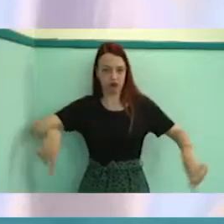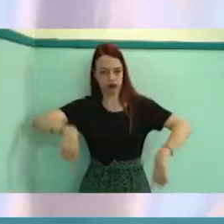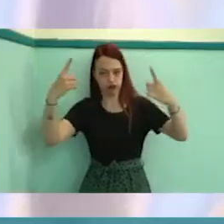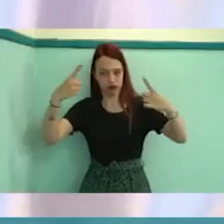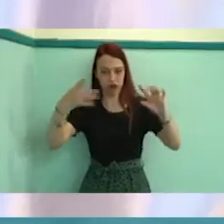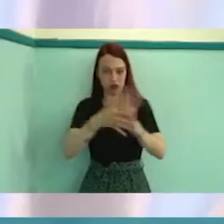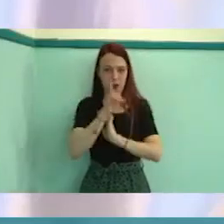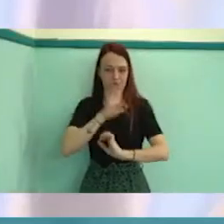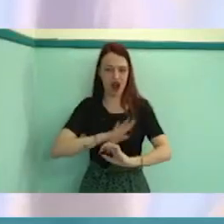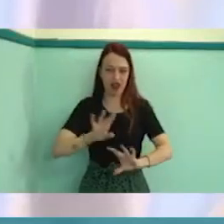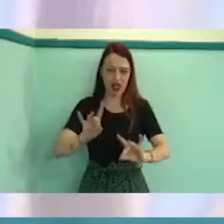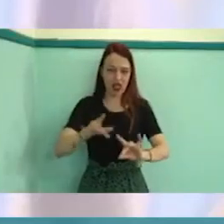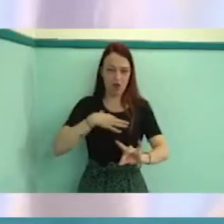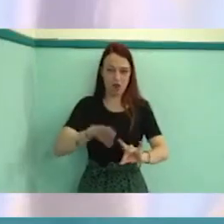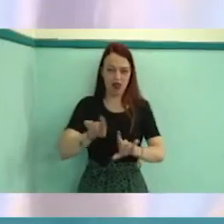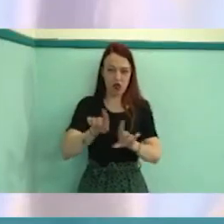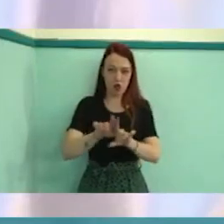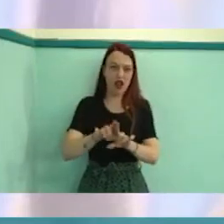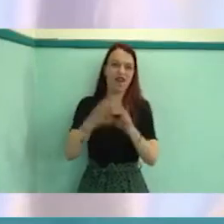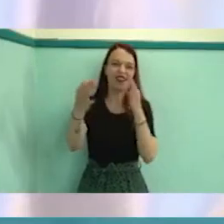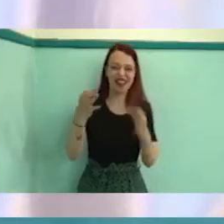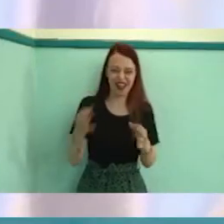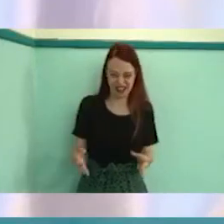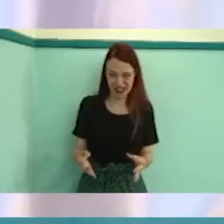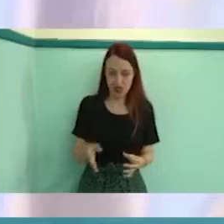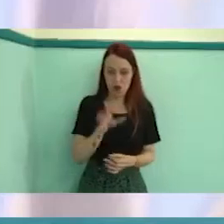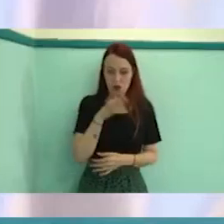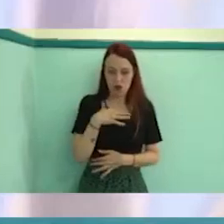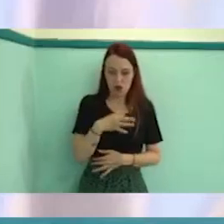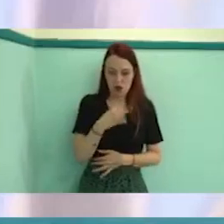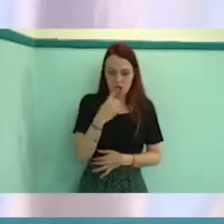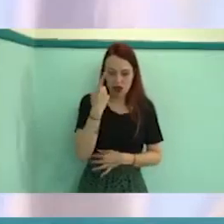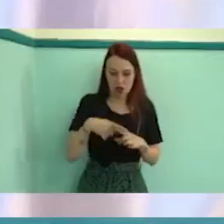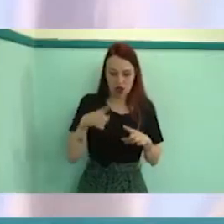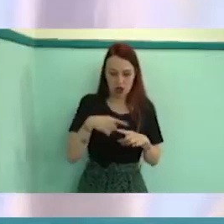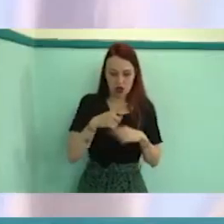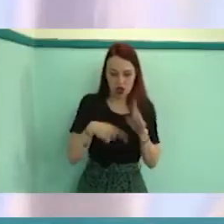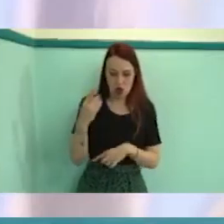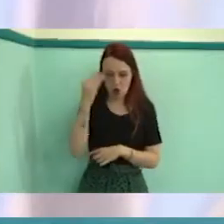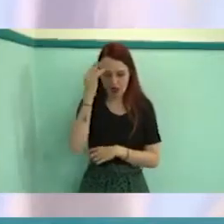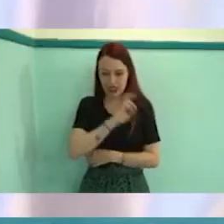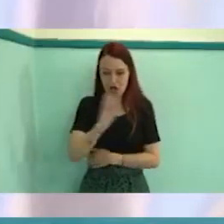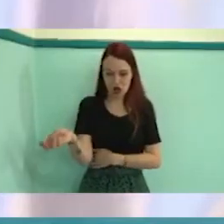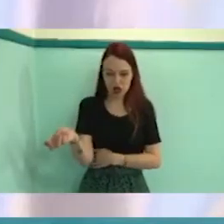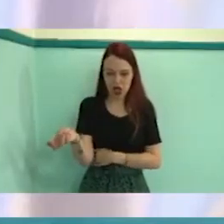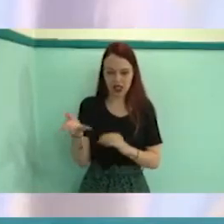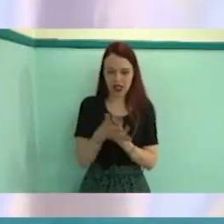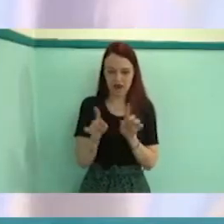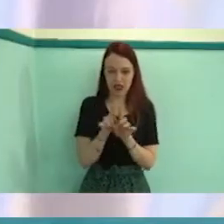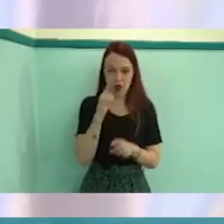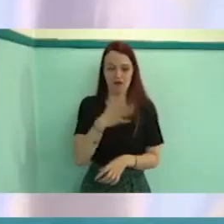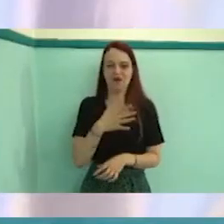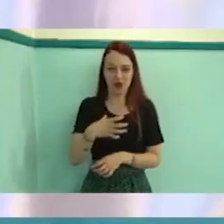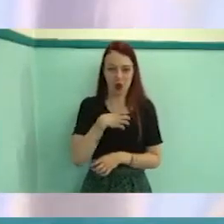susceptible no de de matices Pues claro yo puedo decir una cosa que de lugar a pensar otra entonces no no no me pillas es soy